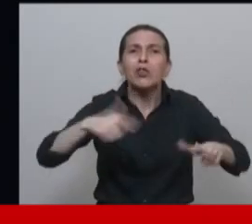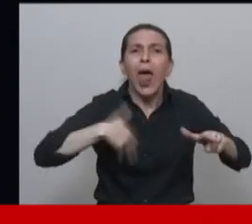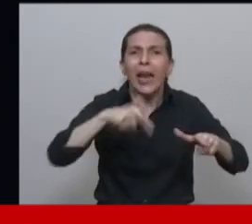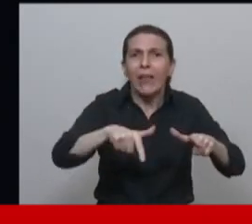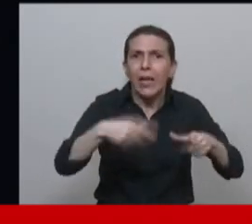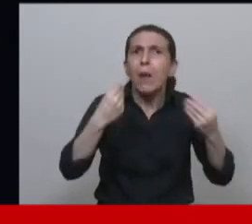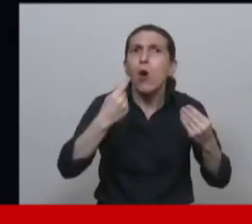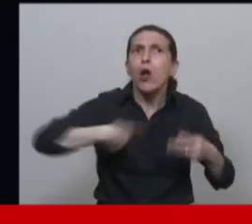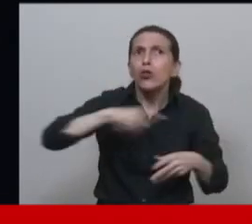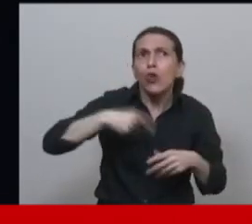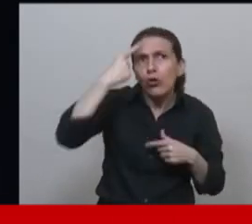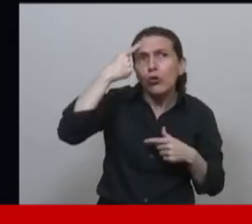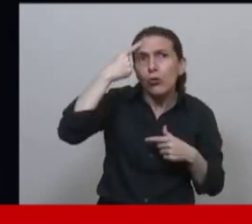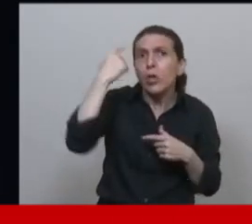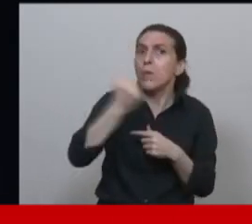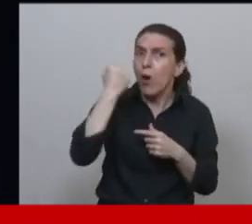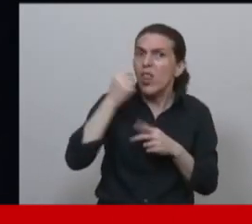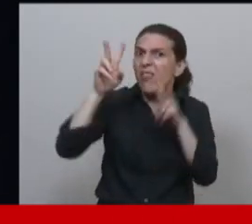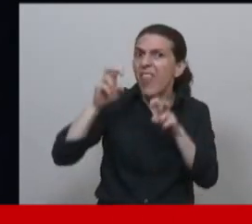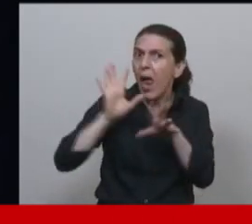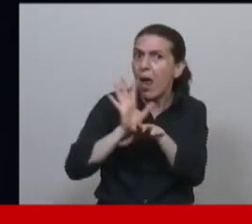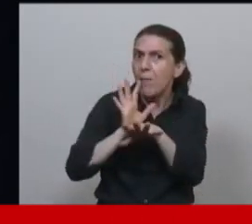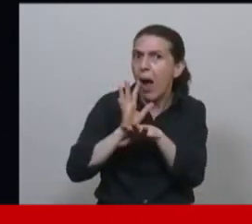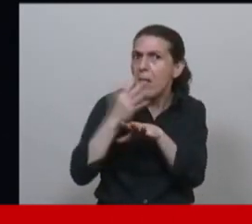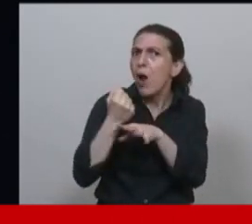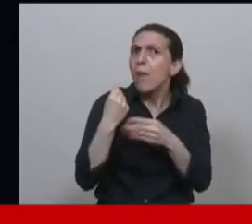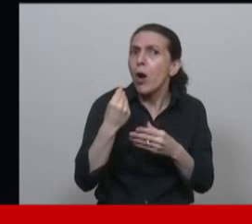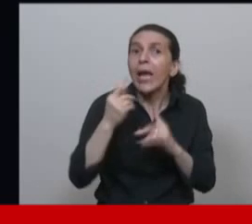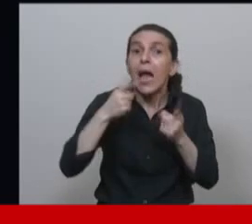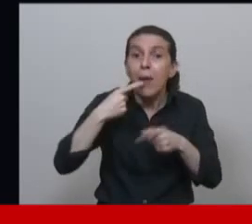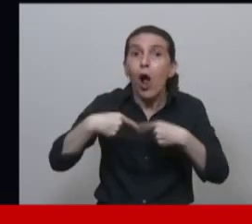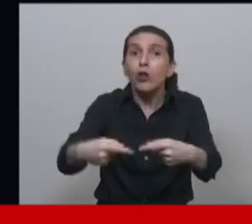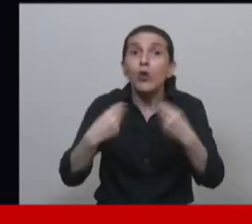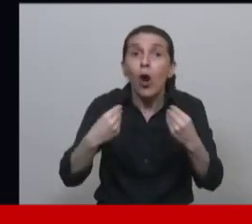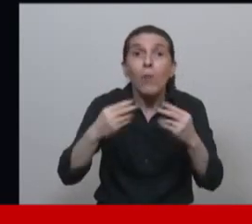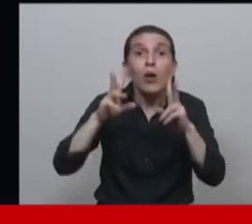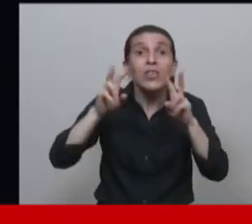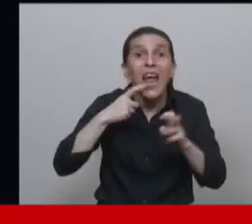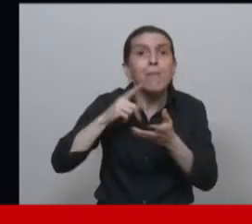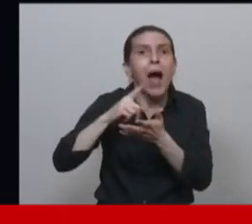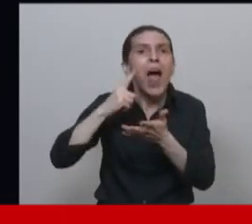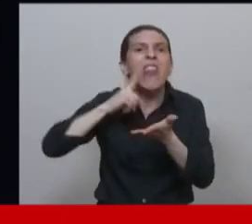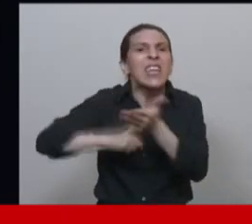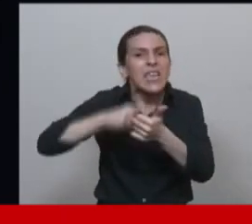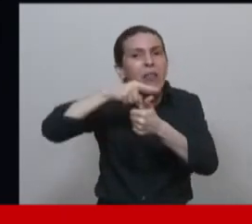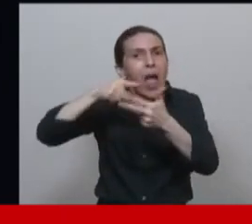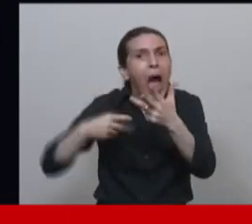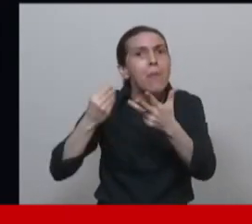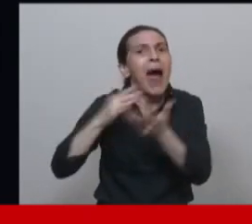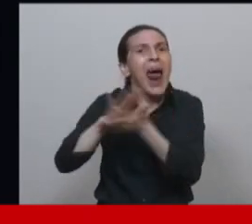por qué nos importa y cómo sigue, cómo continúa el proceso de resolución de la crisis de deuda.